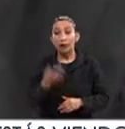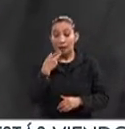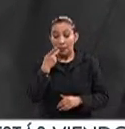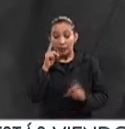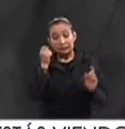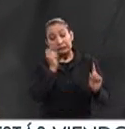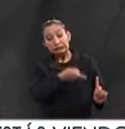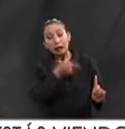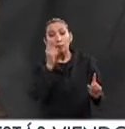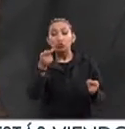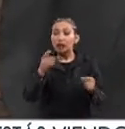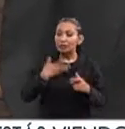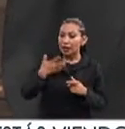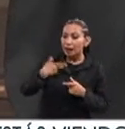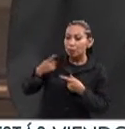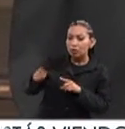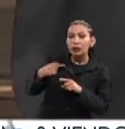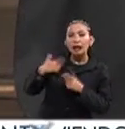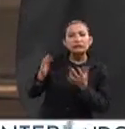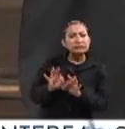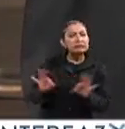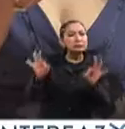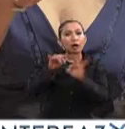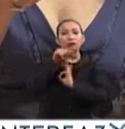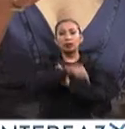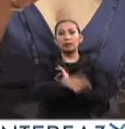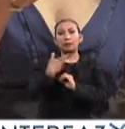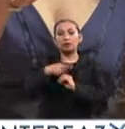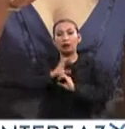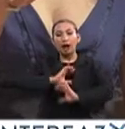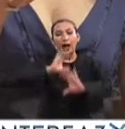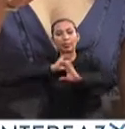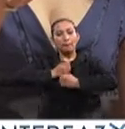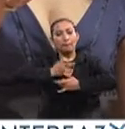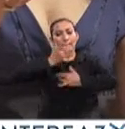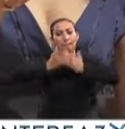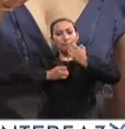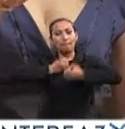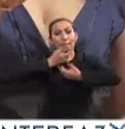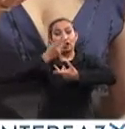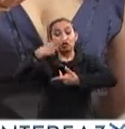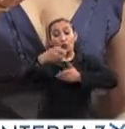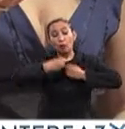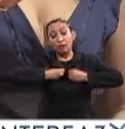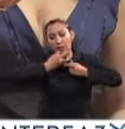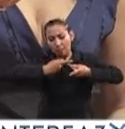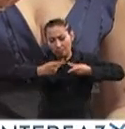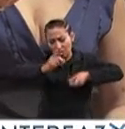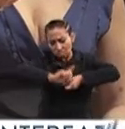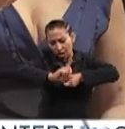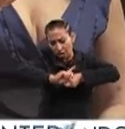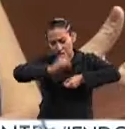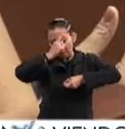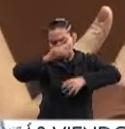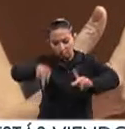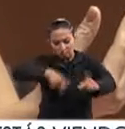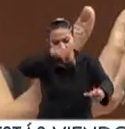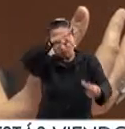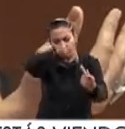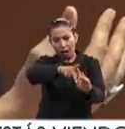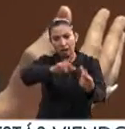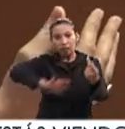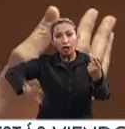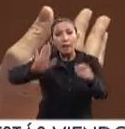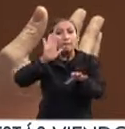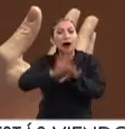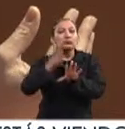música, contar con música, es la tarea fundamental de los intérpretes, quienes a lo largo de su vida se preparan diariamente para perfeccionarse en